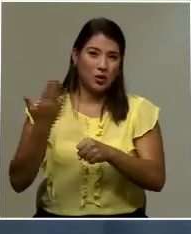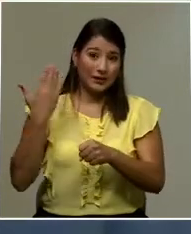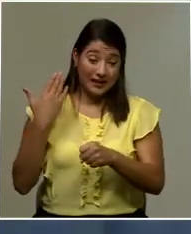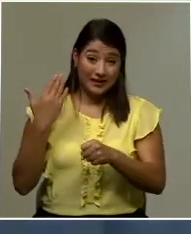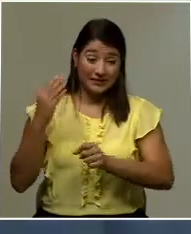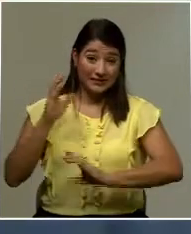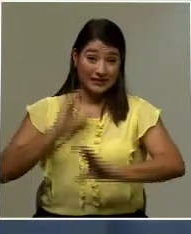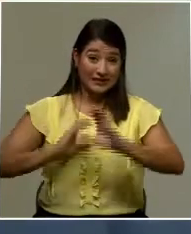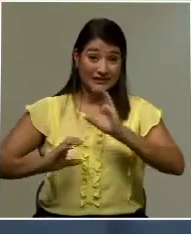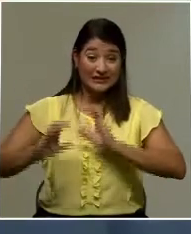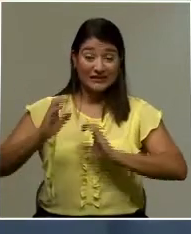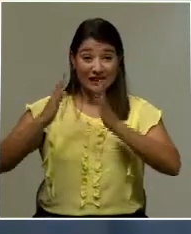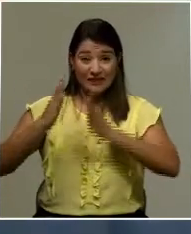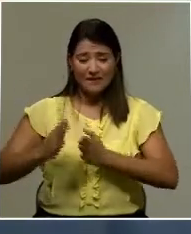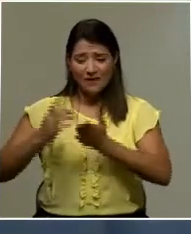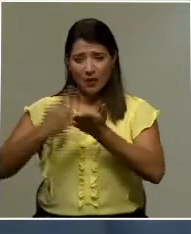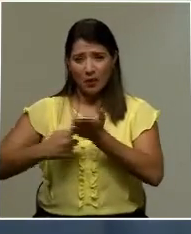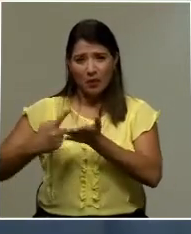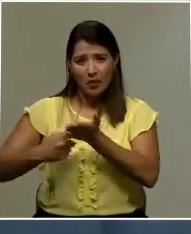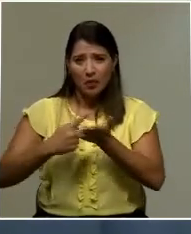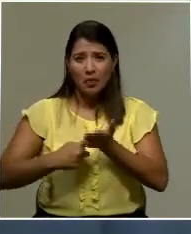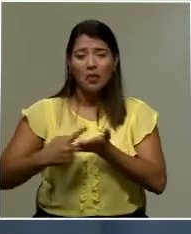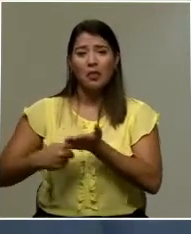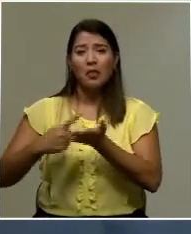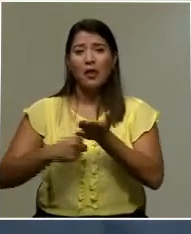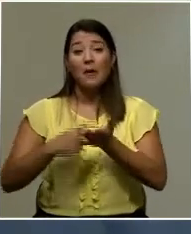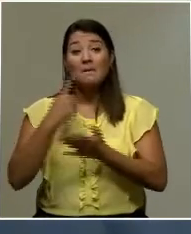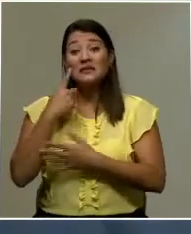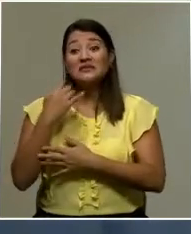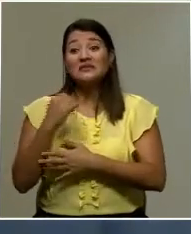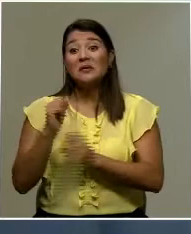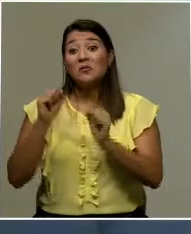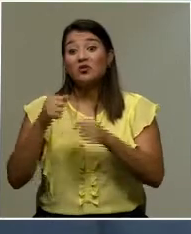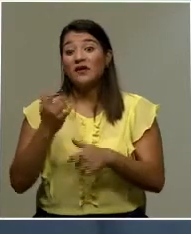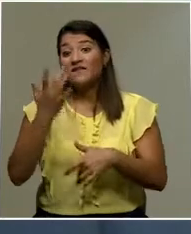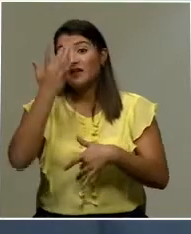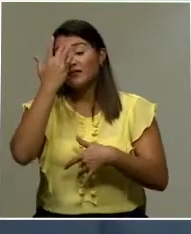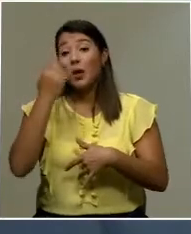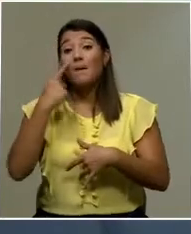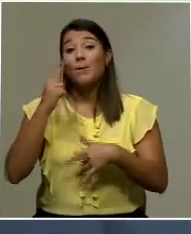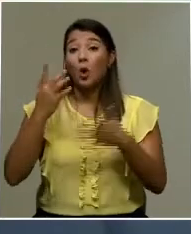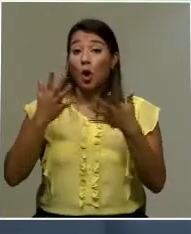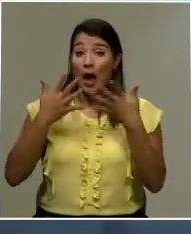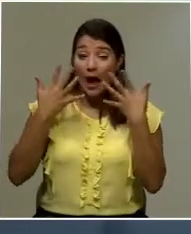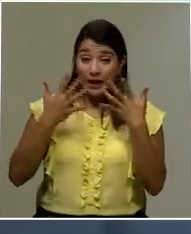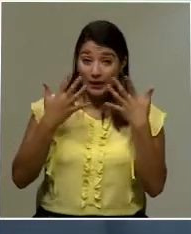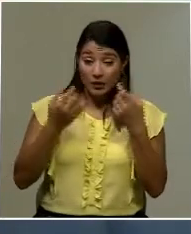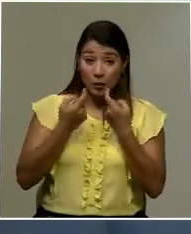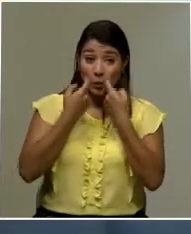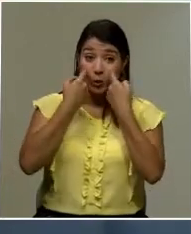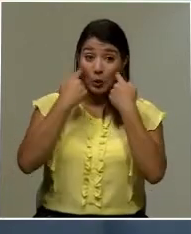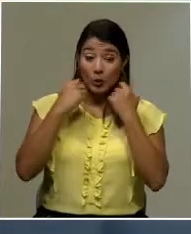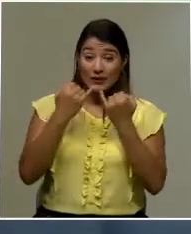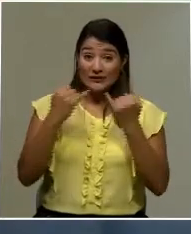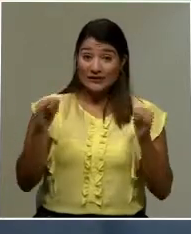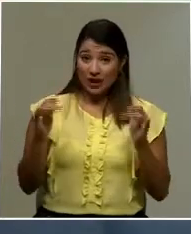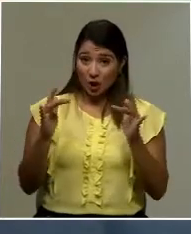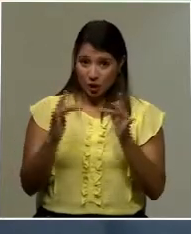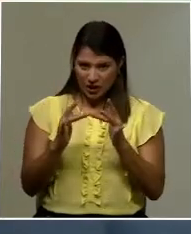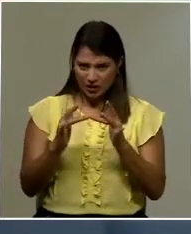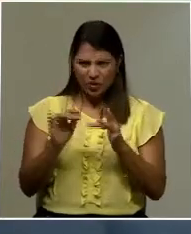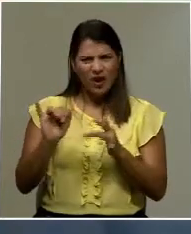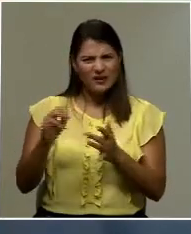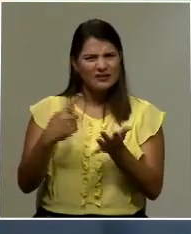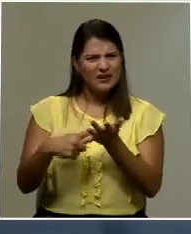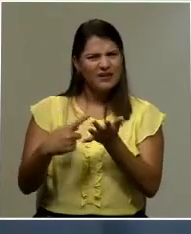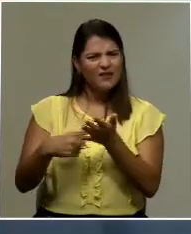científica debate sobre cuán posible es contagiar una enfermedad por aire, sin contacto. Este debate ya se había dado